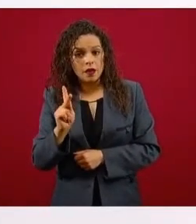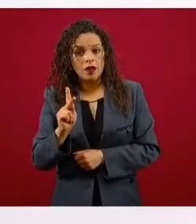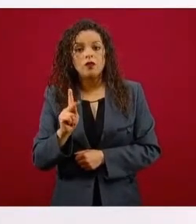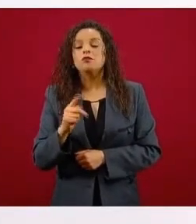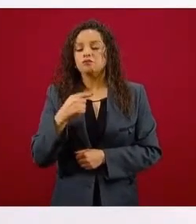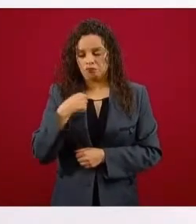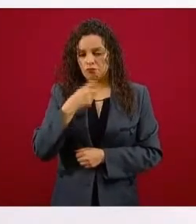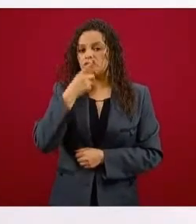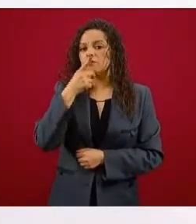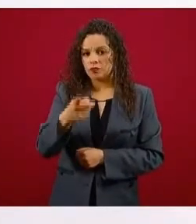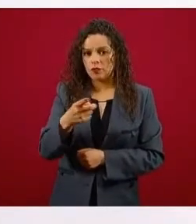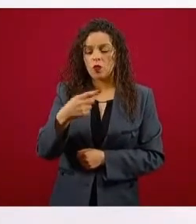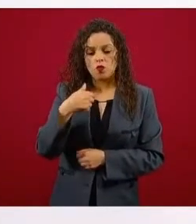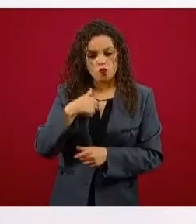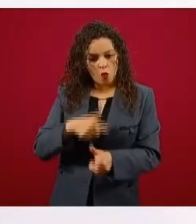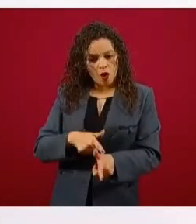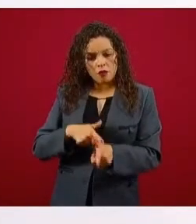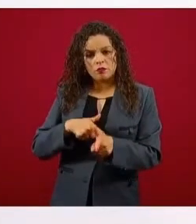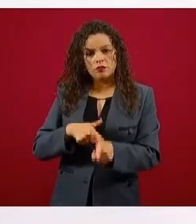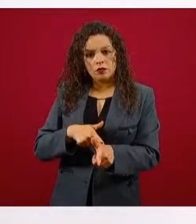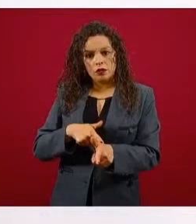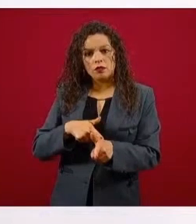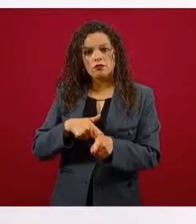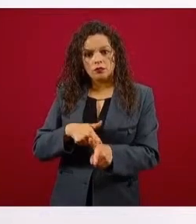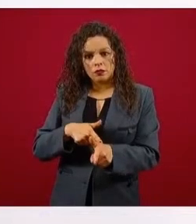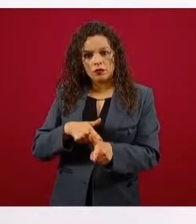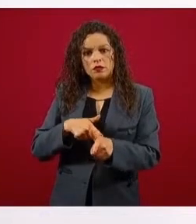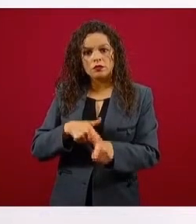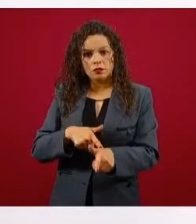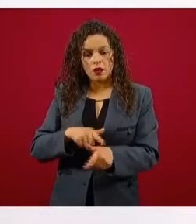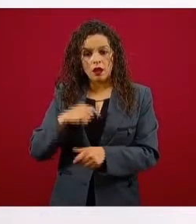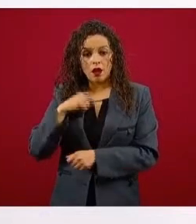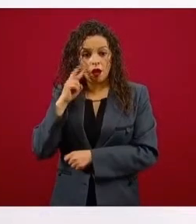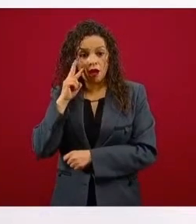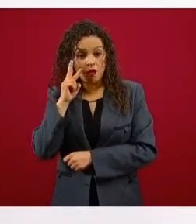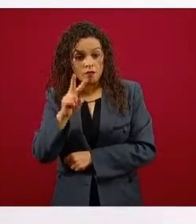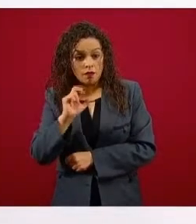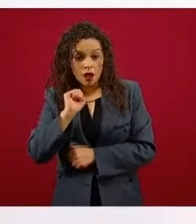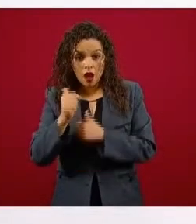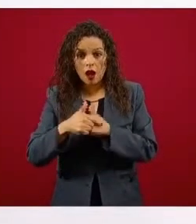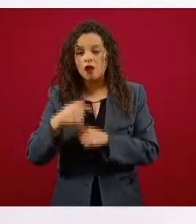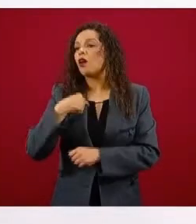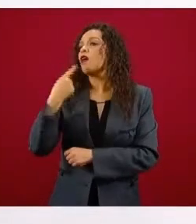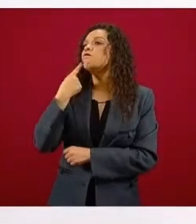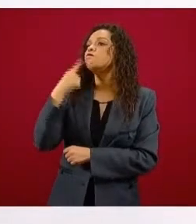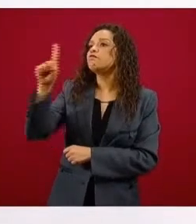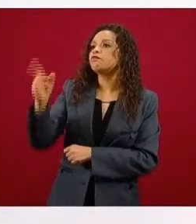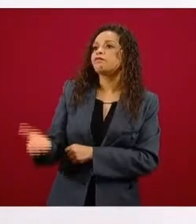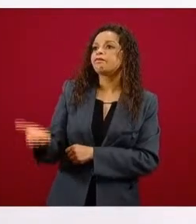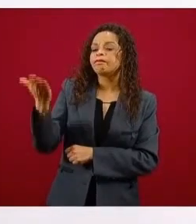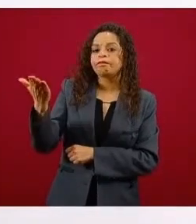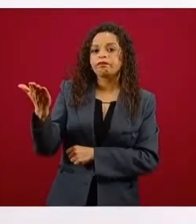actuaremos denunciando sin titubeos y con firmeza